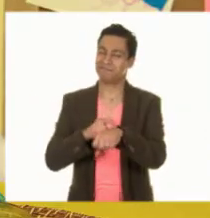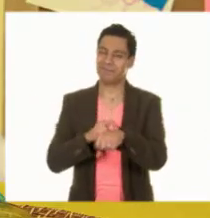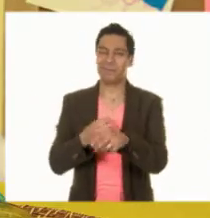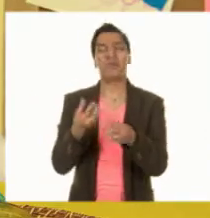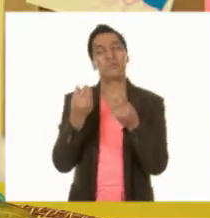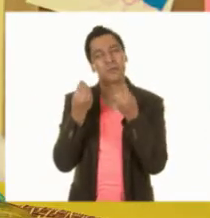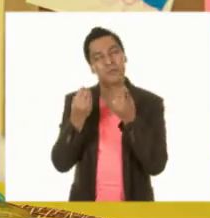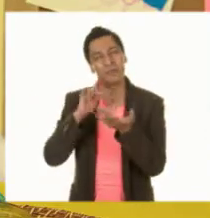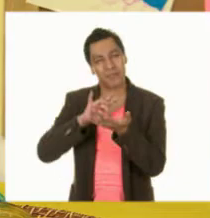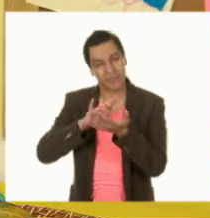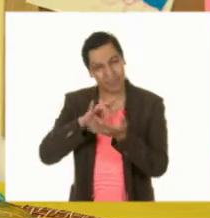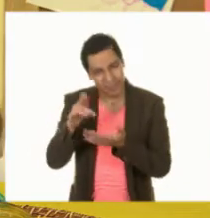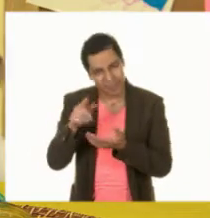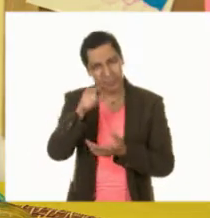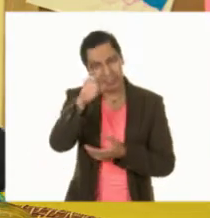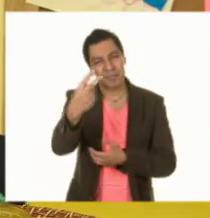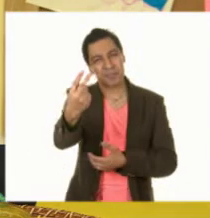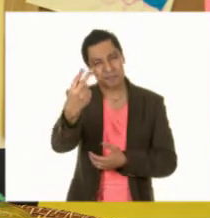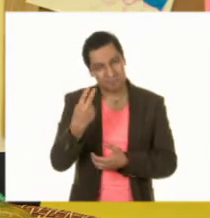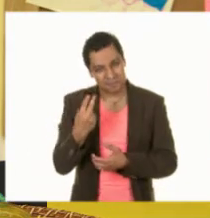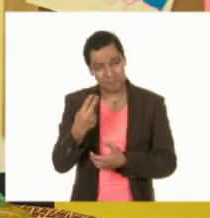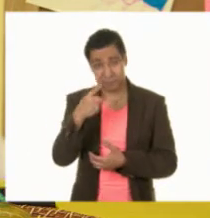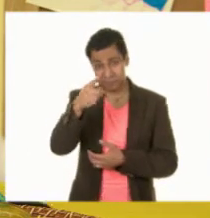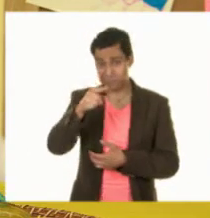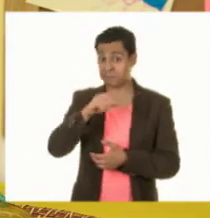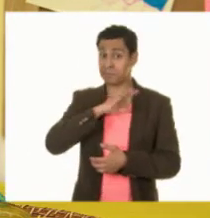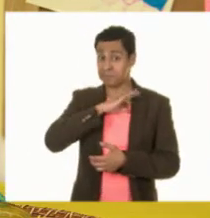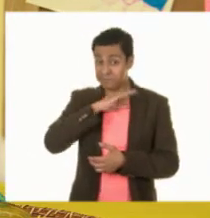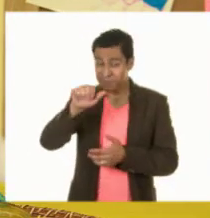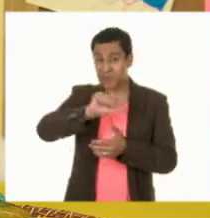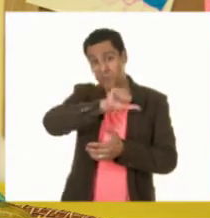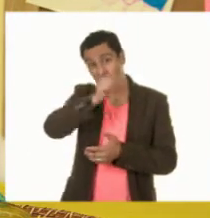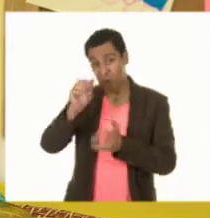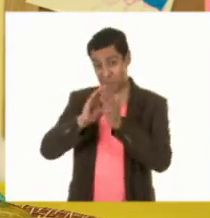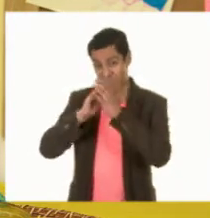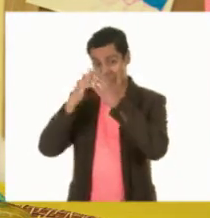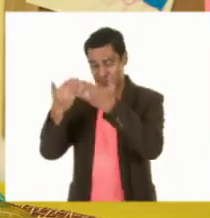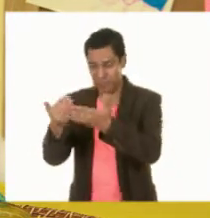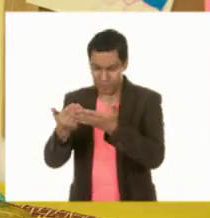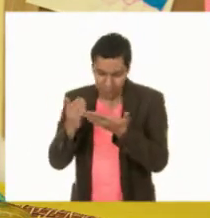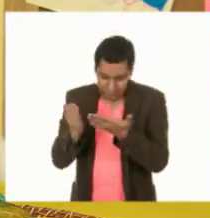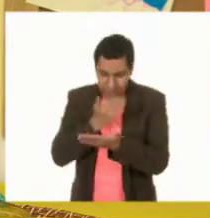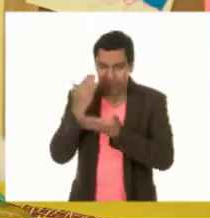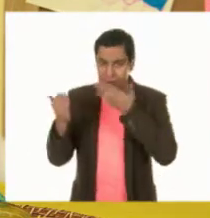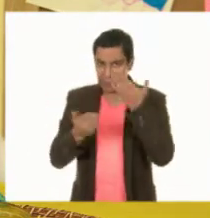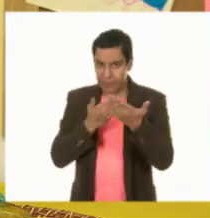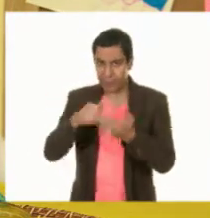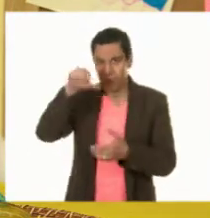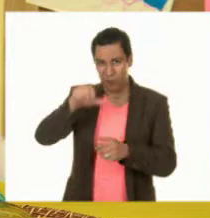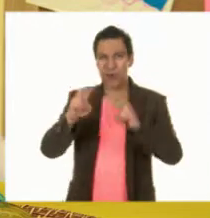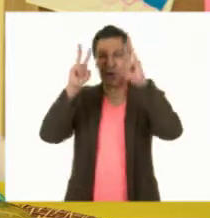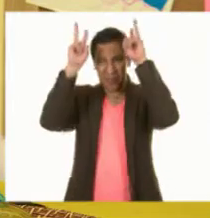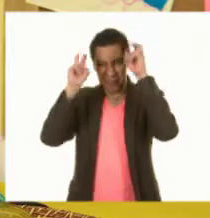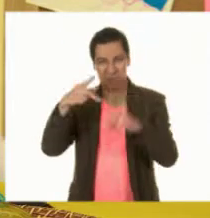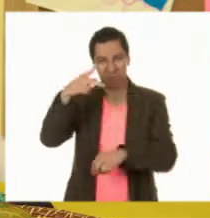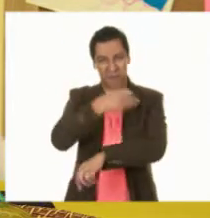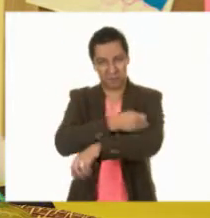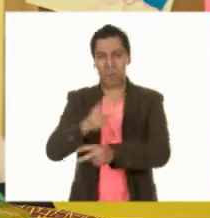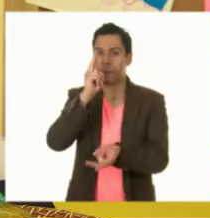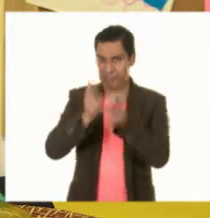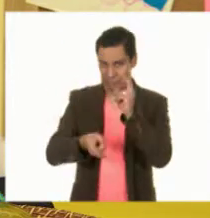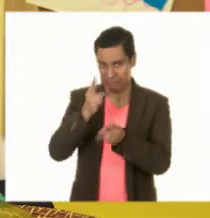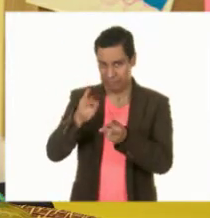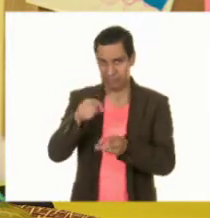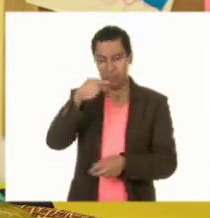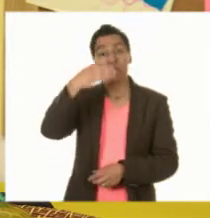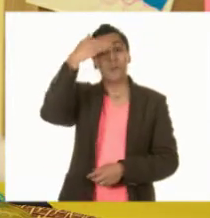Muchísimas gracias por acompañarnos. Si te es posible, consulta otros libros y comenta el tema de hoy con tu familia. Si tienes la fortuna